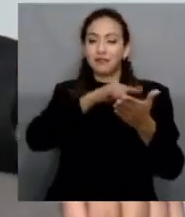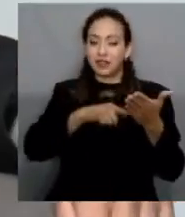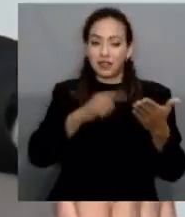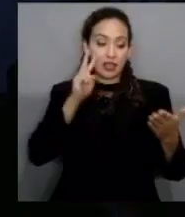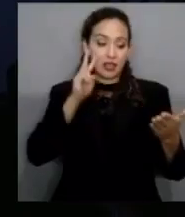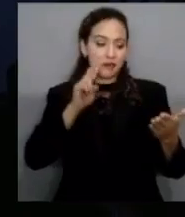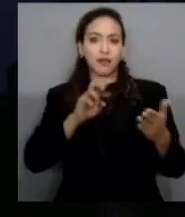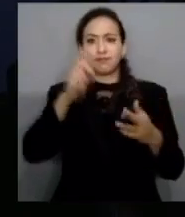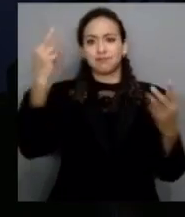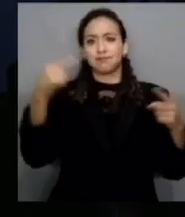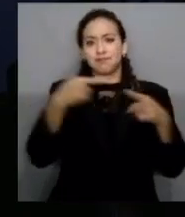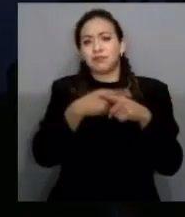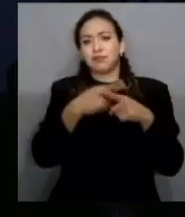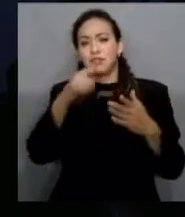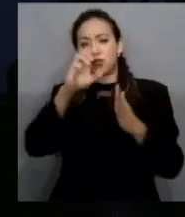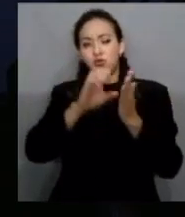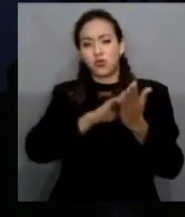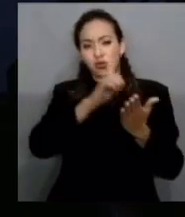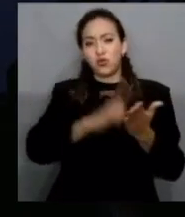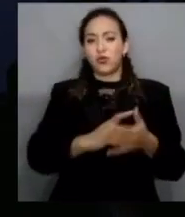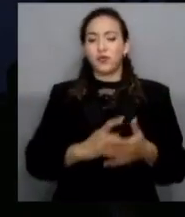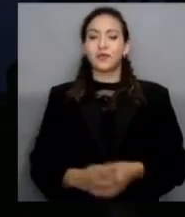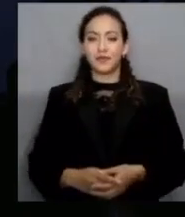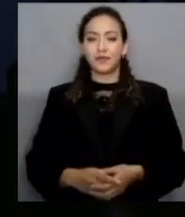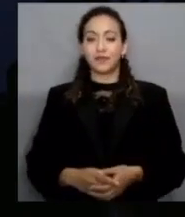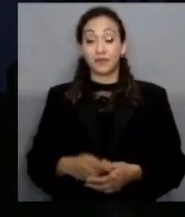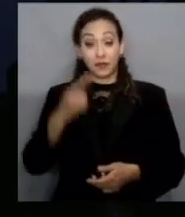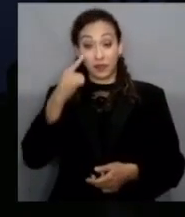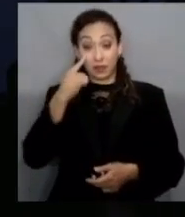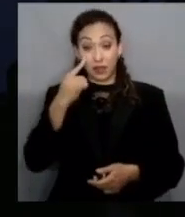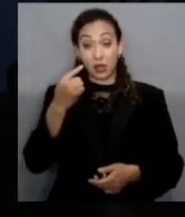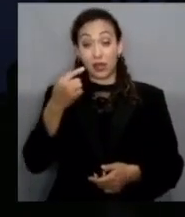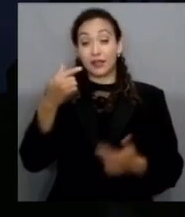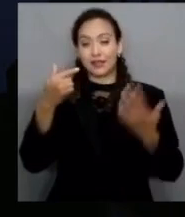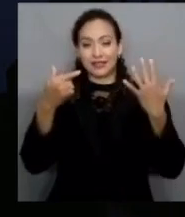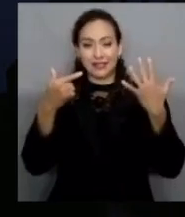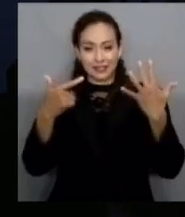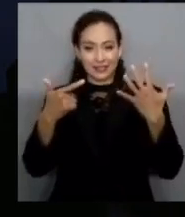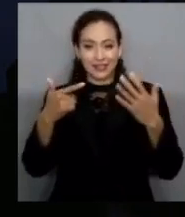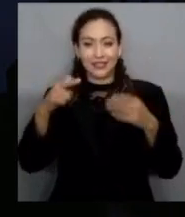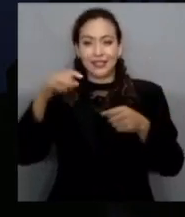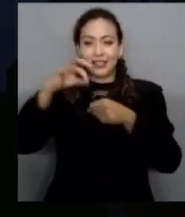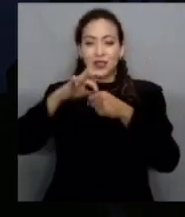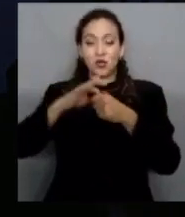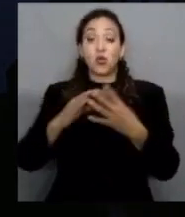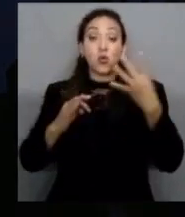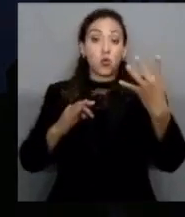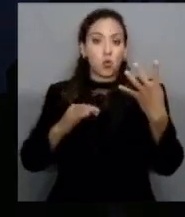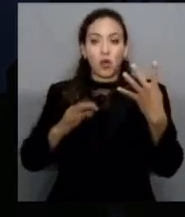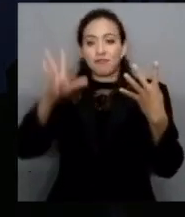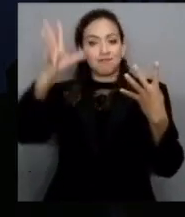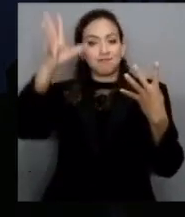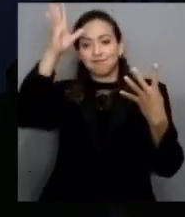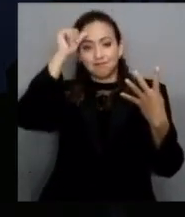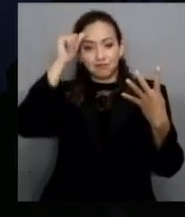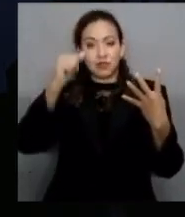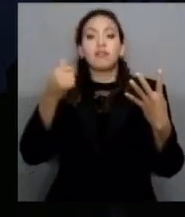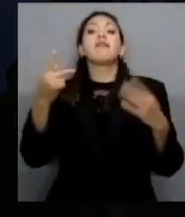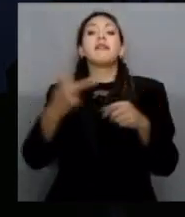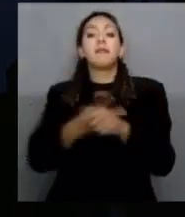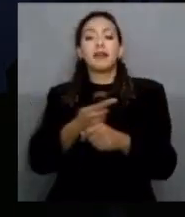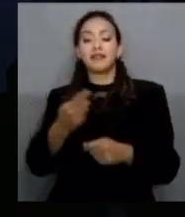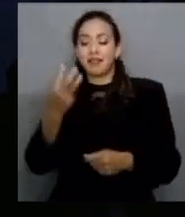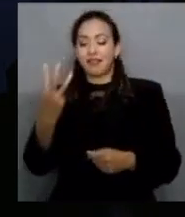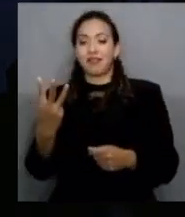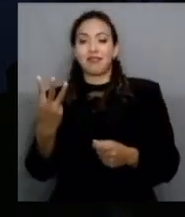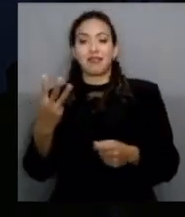Constitución. Porque con 4 votos en contra ya no pasaremos de los 7 votos para la invalidez